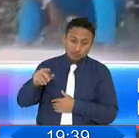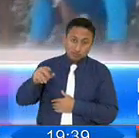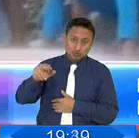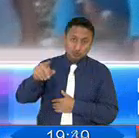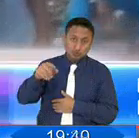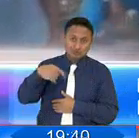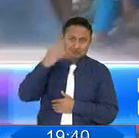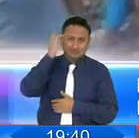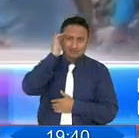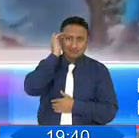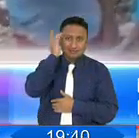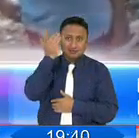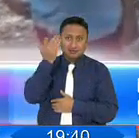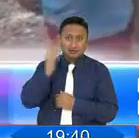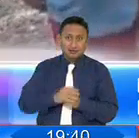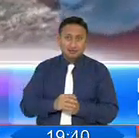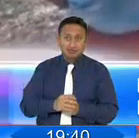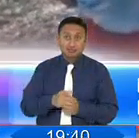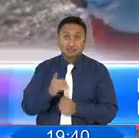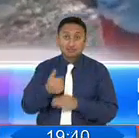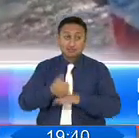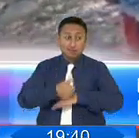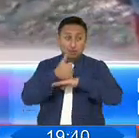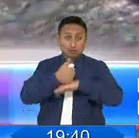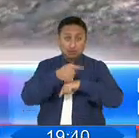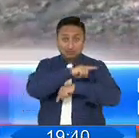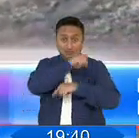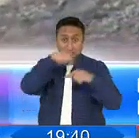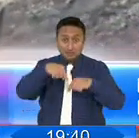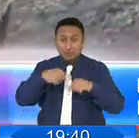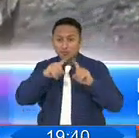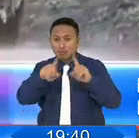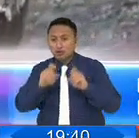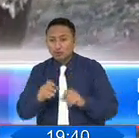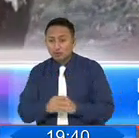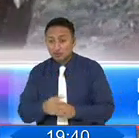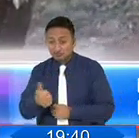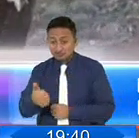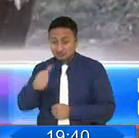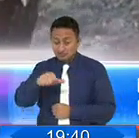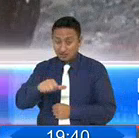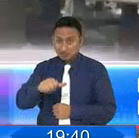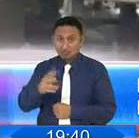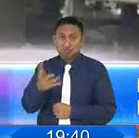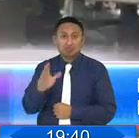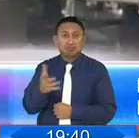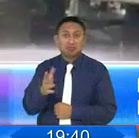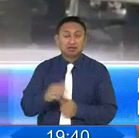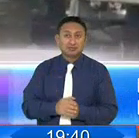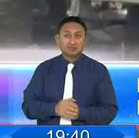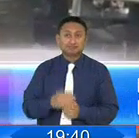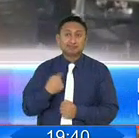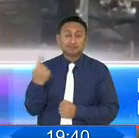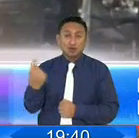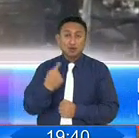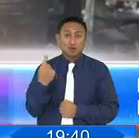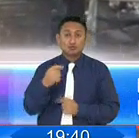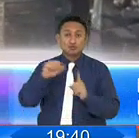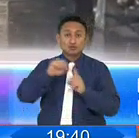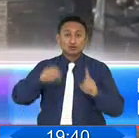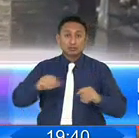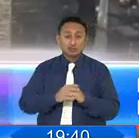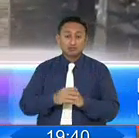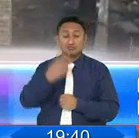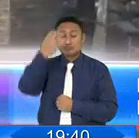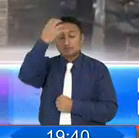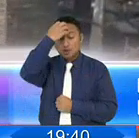están desesperados, que nadie, ni siquiera alguna autoridad ha llegado a preguntar por la educación de los menores. Están solos en un sistema donde la